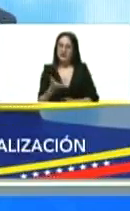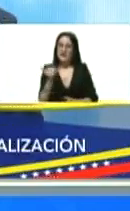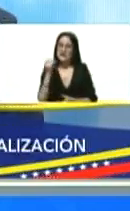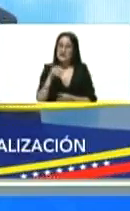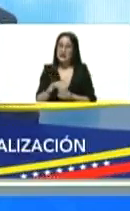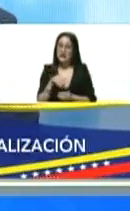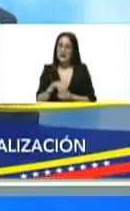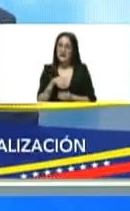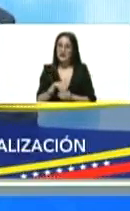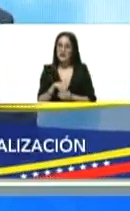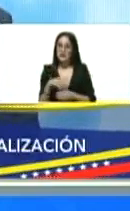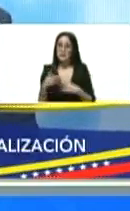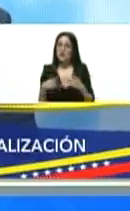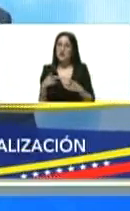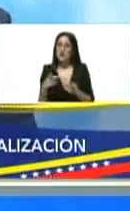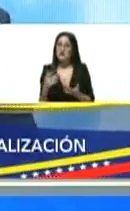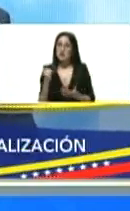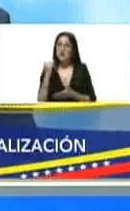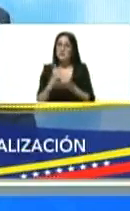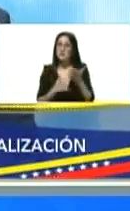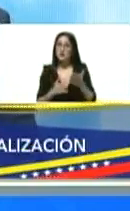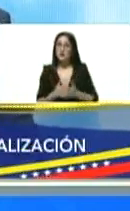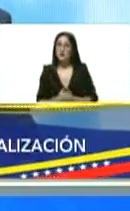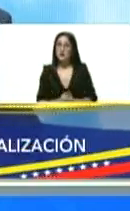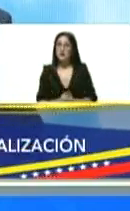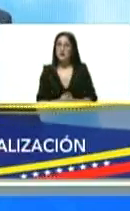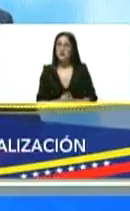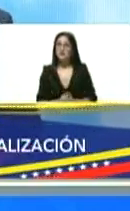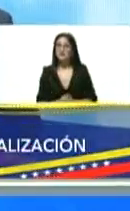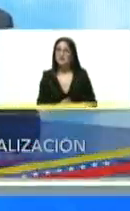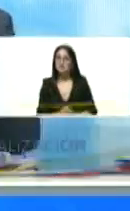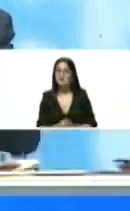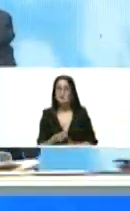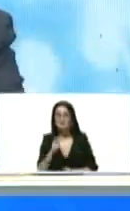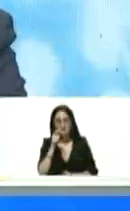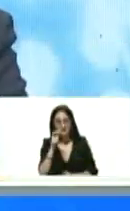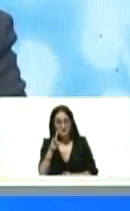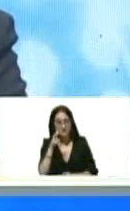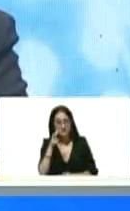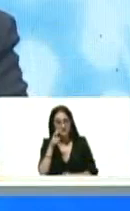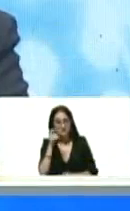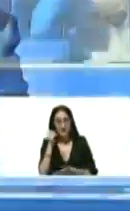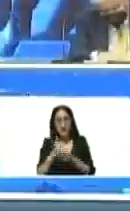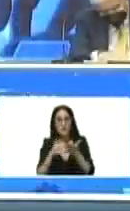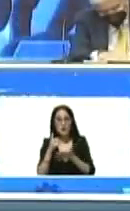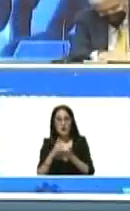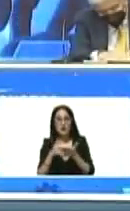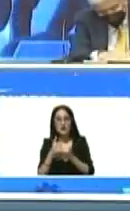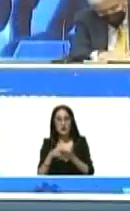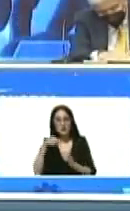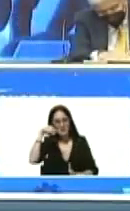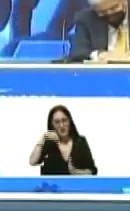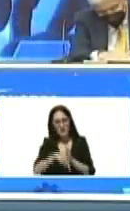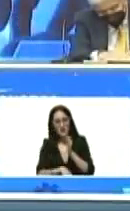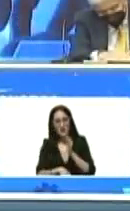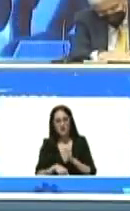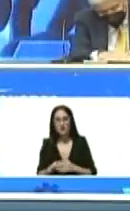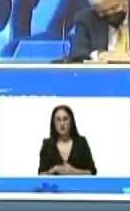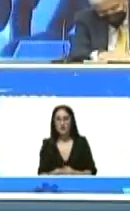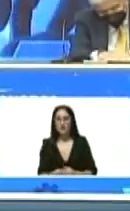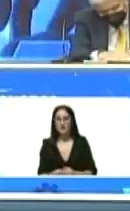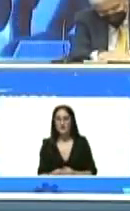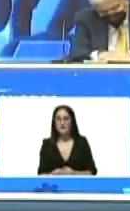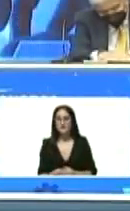internas, con un proceso tributario, señora vicepresidenta, métale lupo a los tributos a fondo, con un proceso